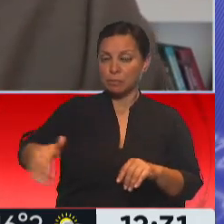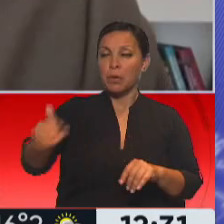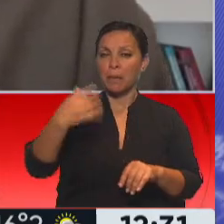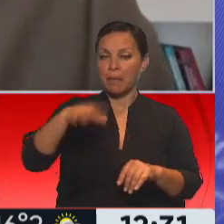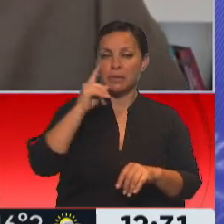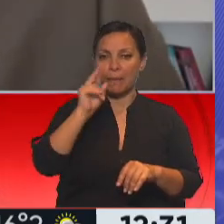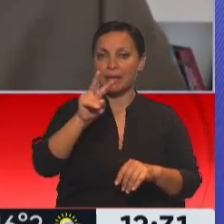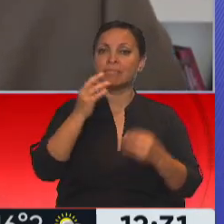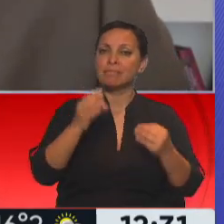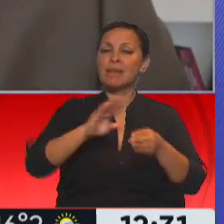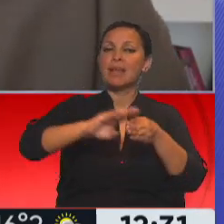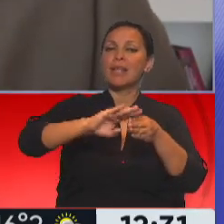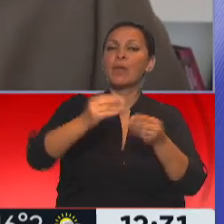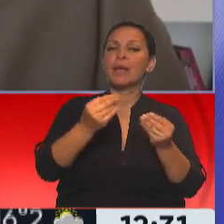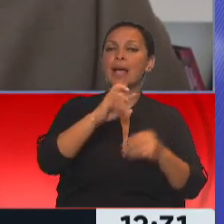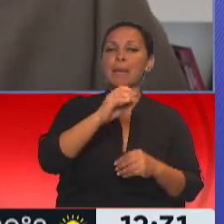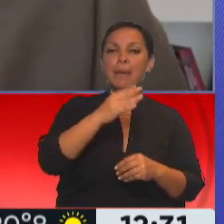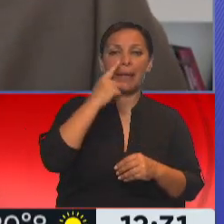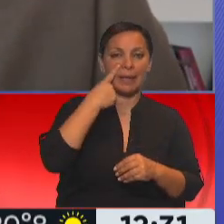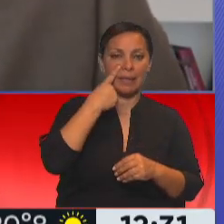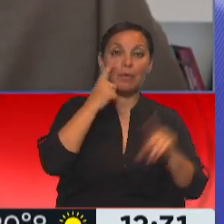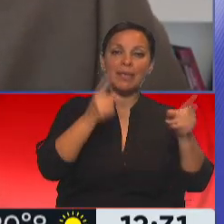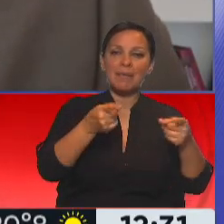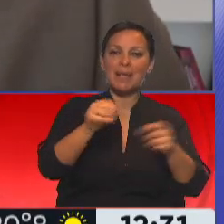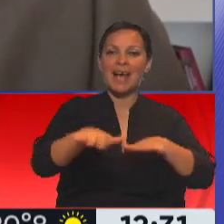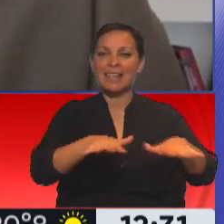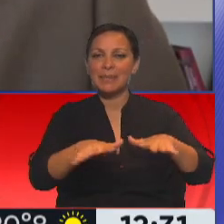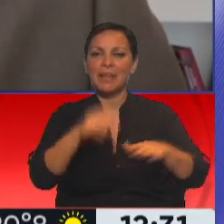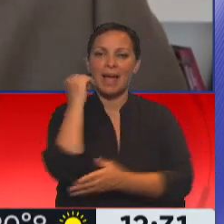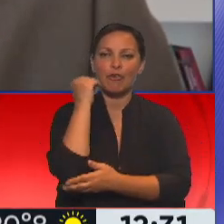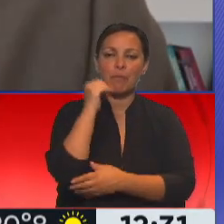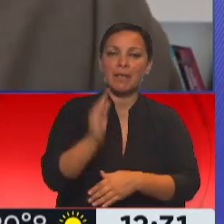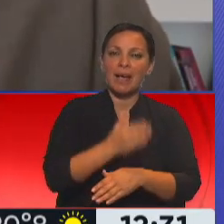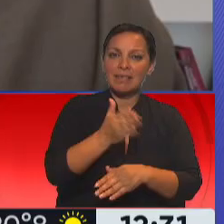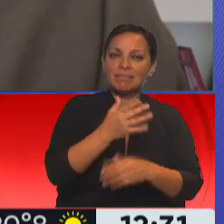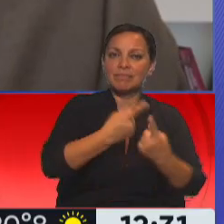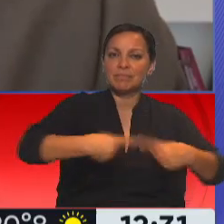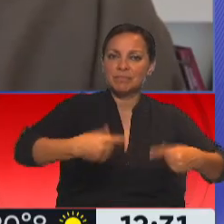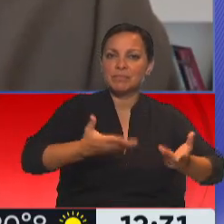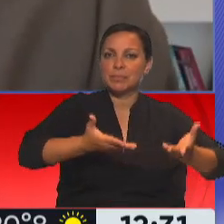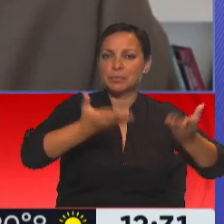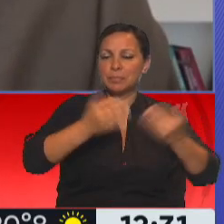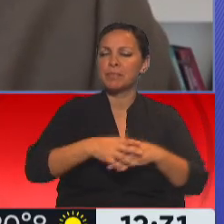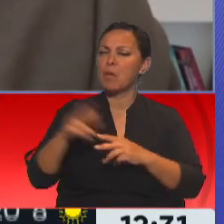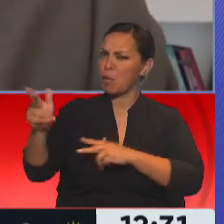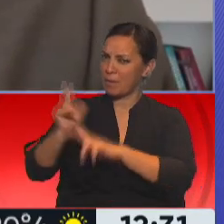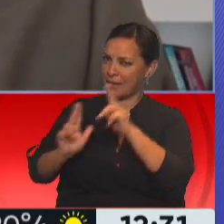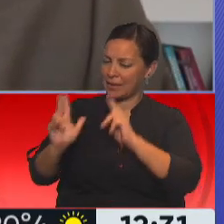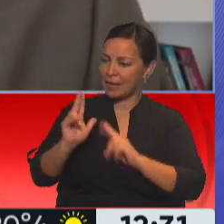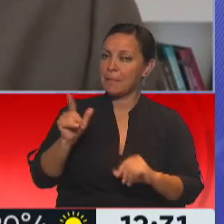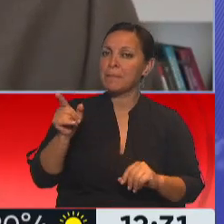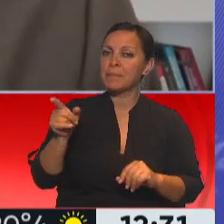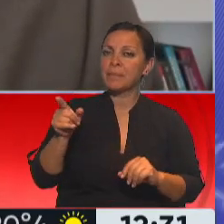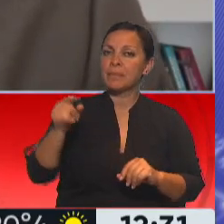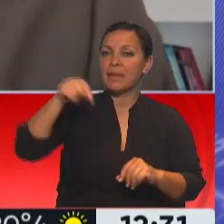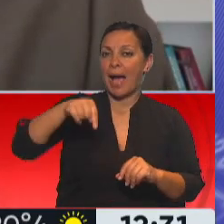sobre el PBI, porque además la actividad económica está creciendo. Entonces, si crece la actividad económica... Sí. Vos me decías recién que